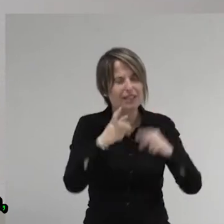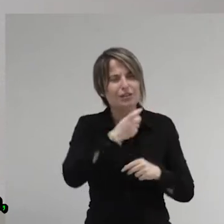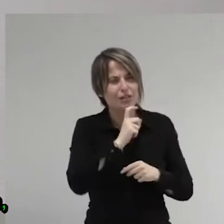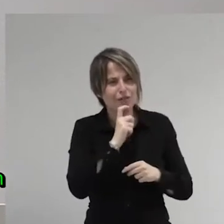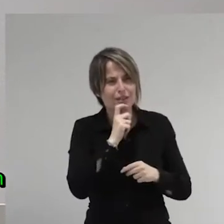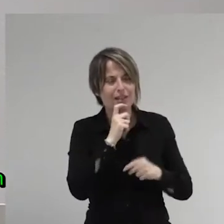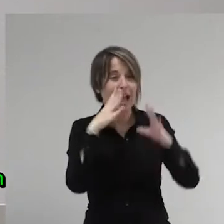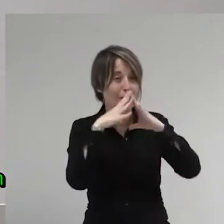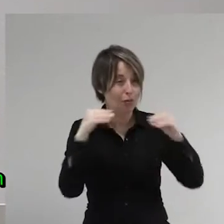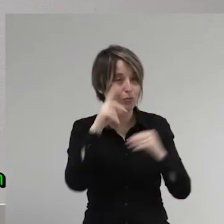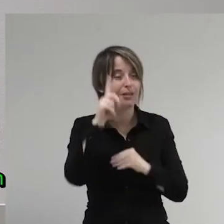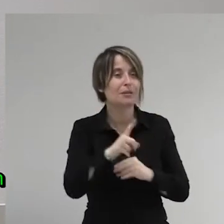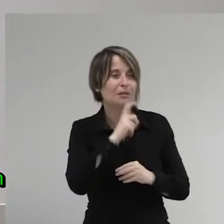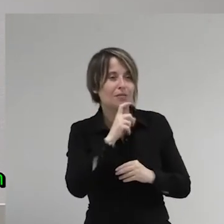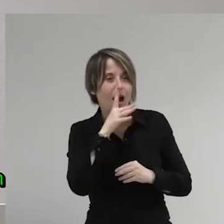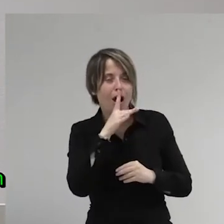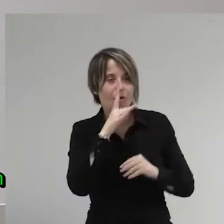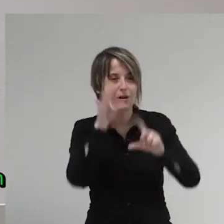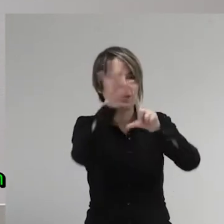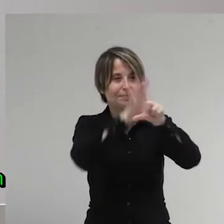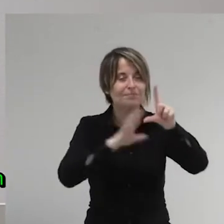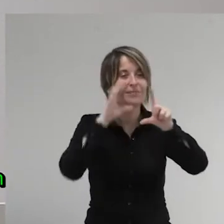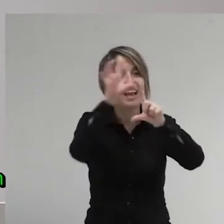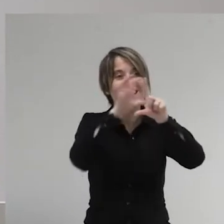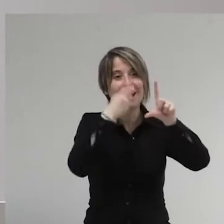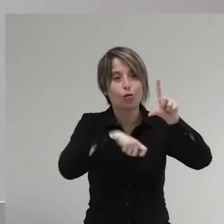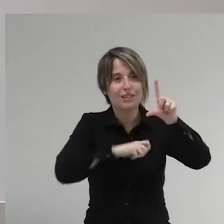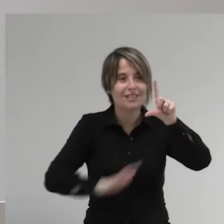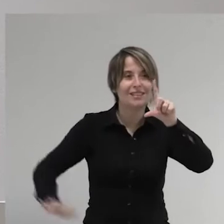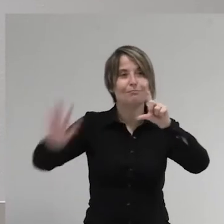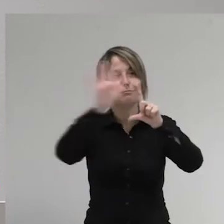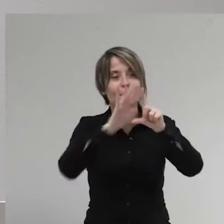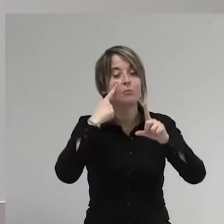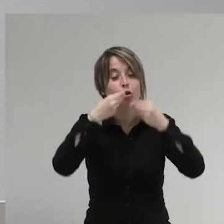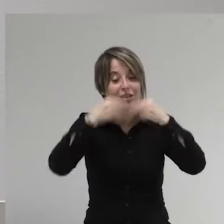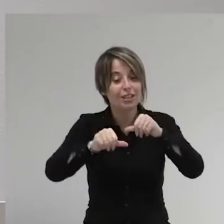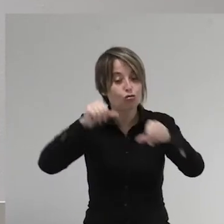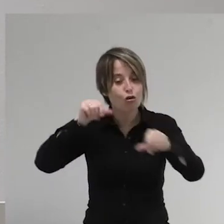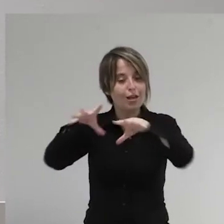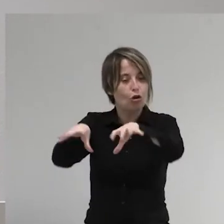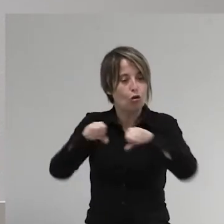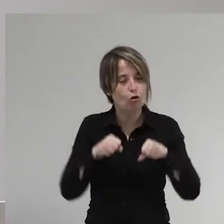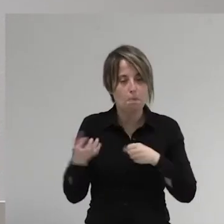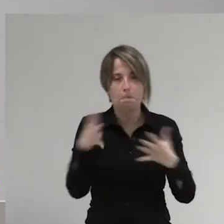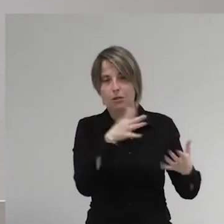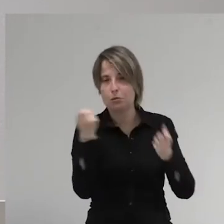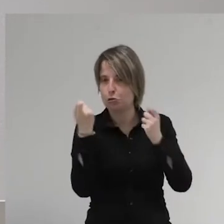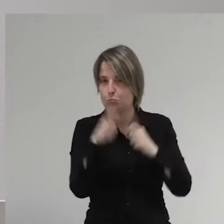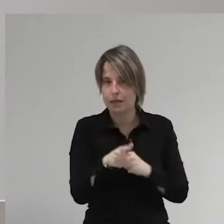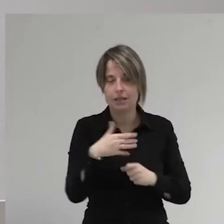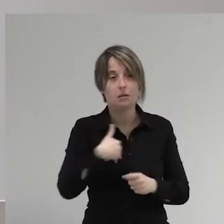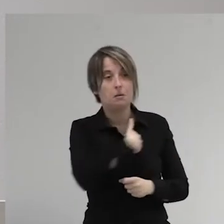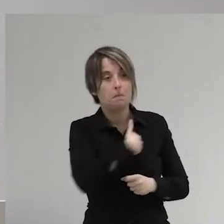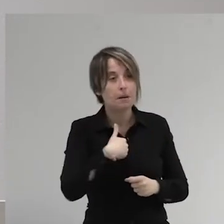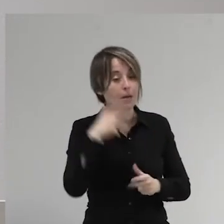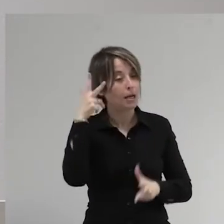porque estamos en esta configuración rara del Estado español, pero en cuanto a la historia colonial es más o menos similar, digamos que el papel que ha cumplido